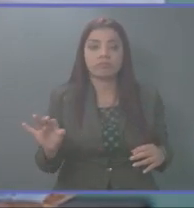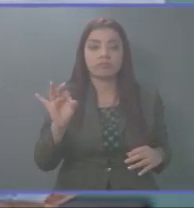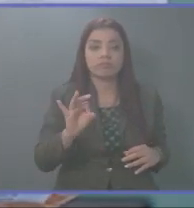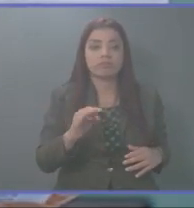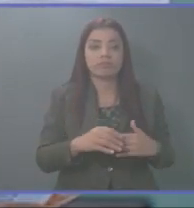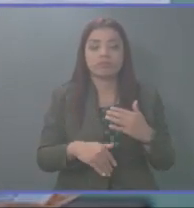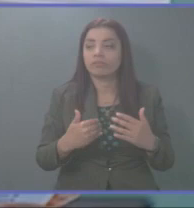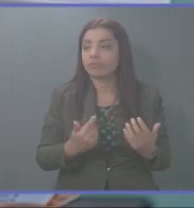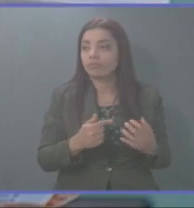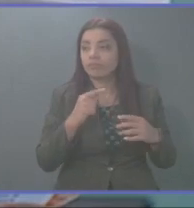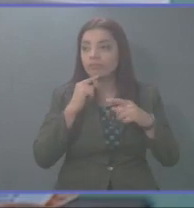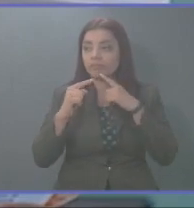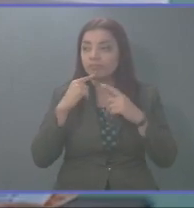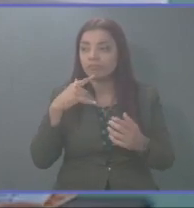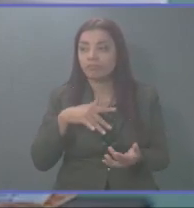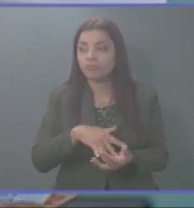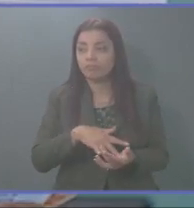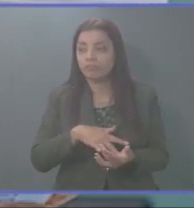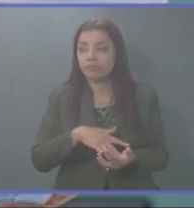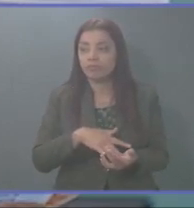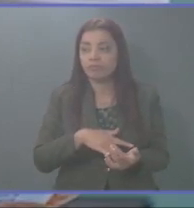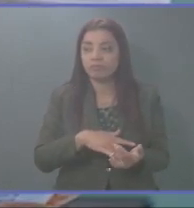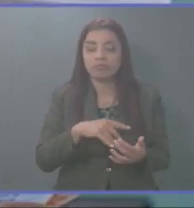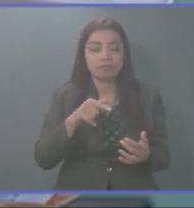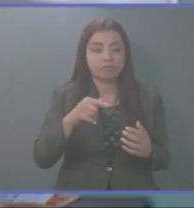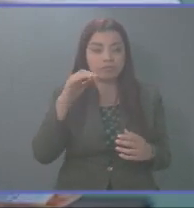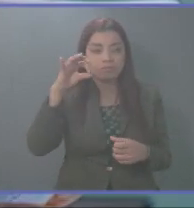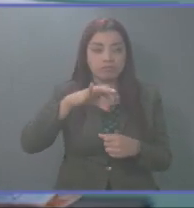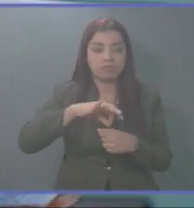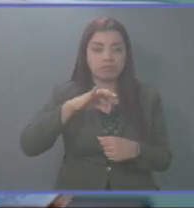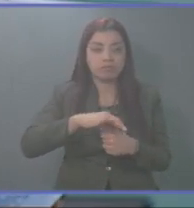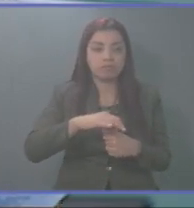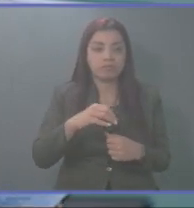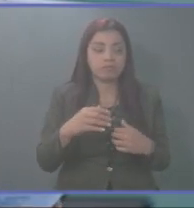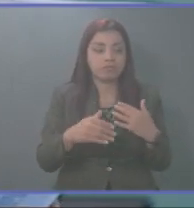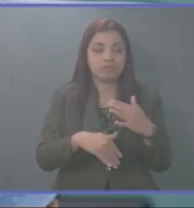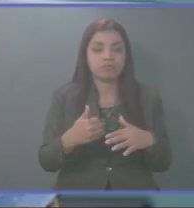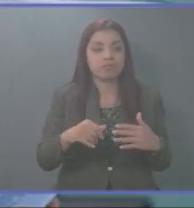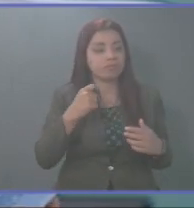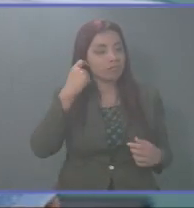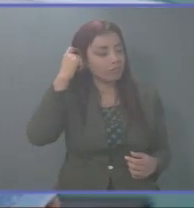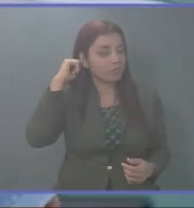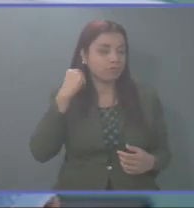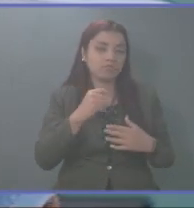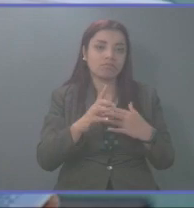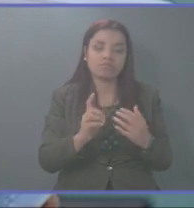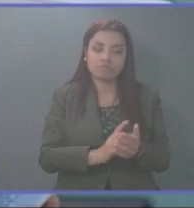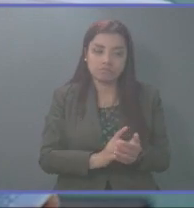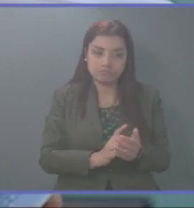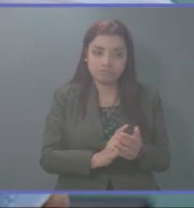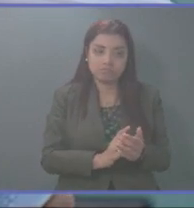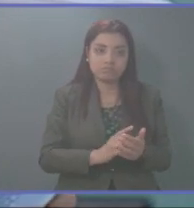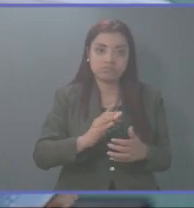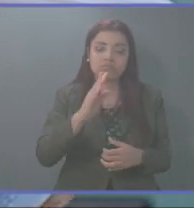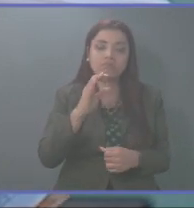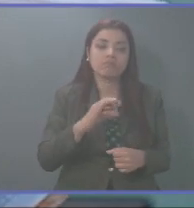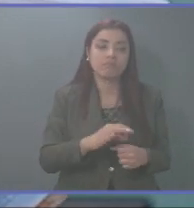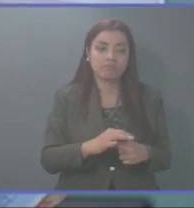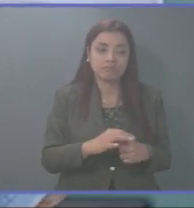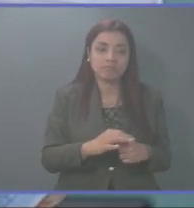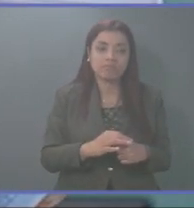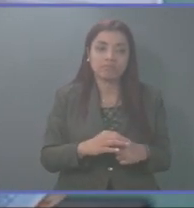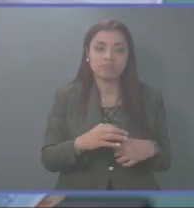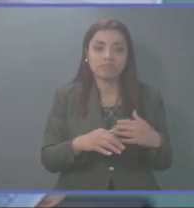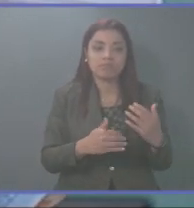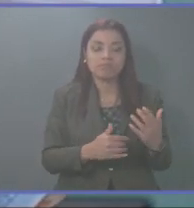legitimidad democrática, política y electoral sea que, tratándose de elecciones de diputados a la Asamblea Legislativa, donde los votos se separan y asignan